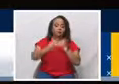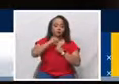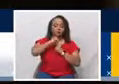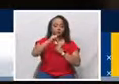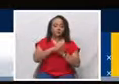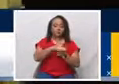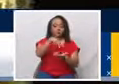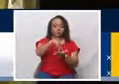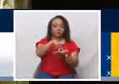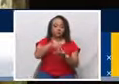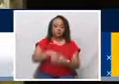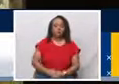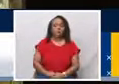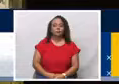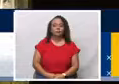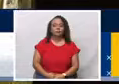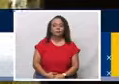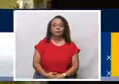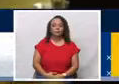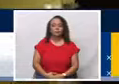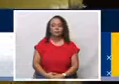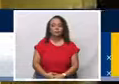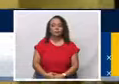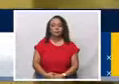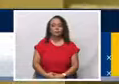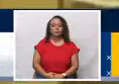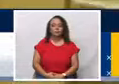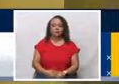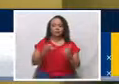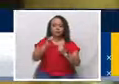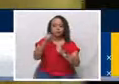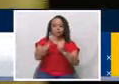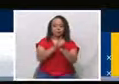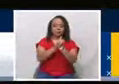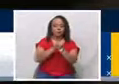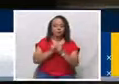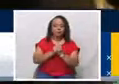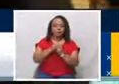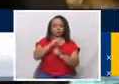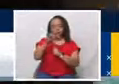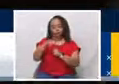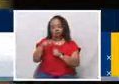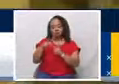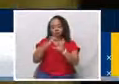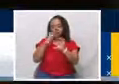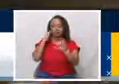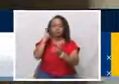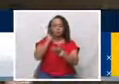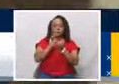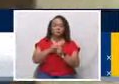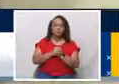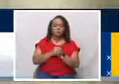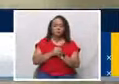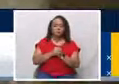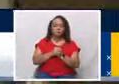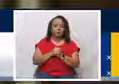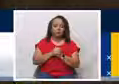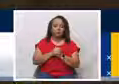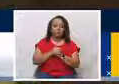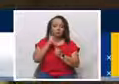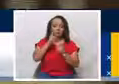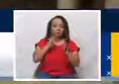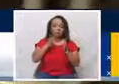Sherman Whitty. Ya los demás para atletas se montaron en una microbús que los trasladará por esta ruta que